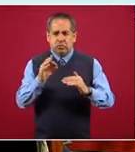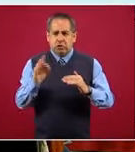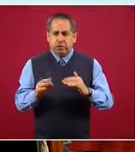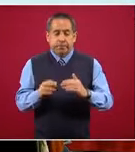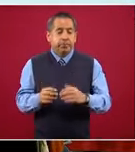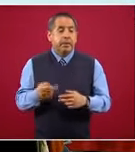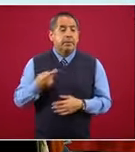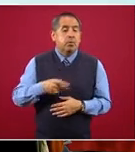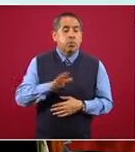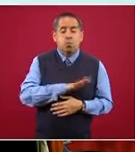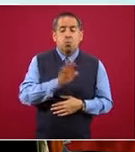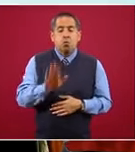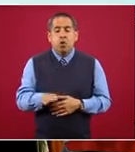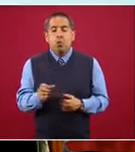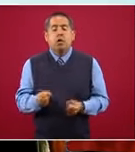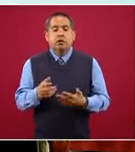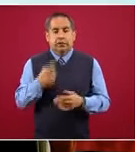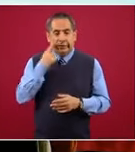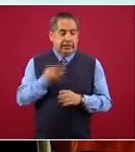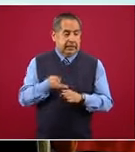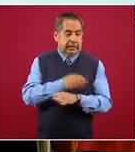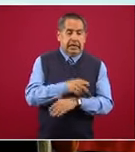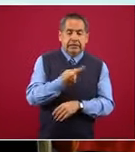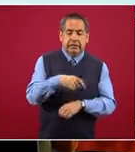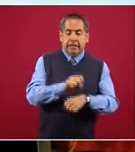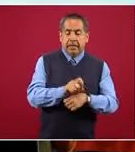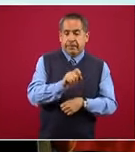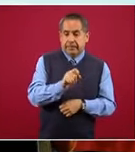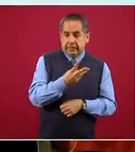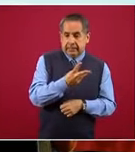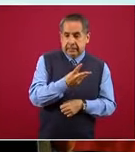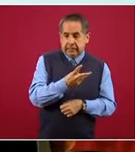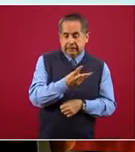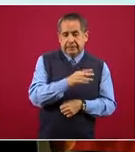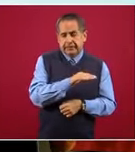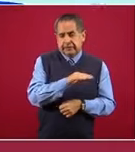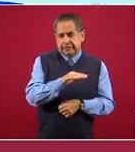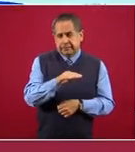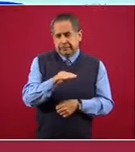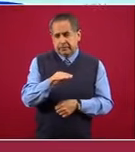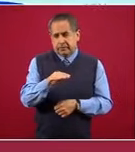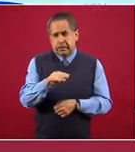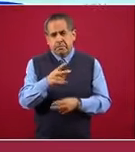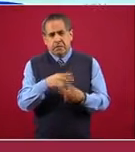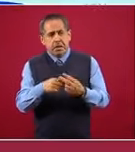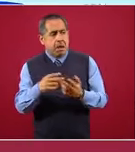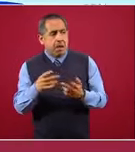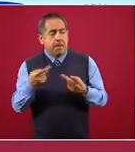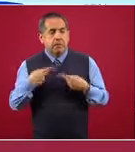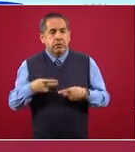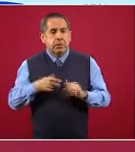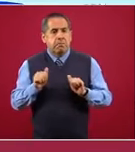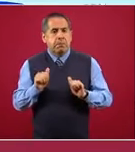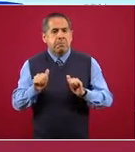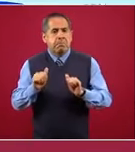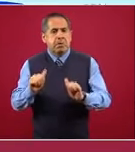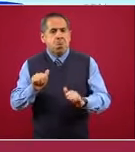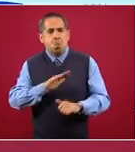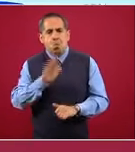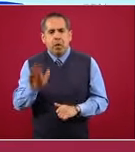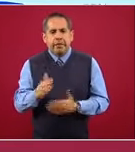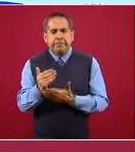que las defunciones a partir de la semana 23 presentan sí una tendencia descendente, siendo la medición